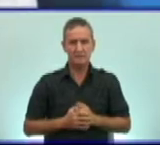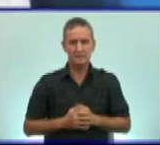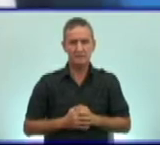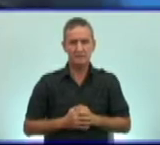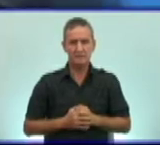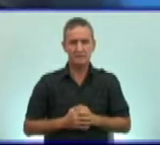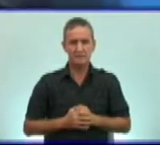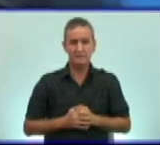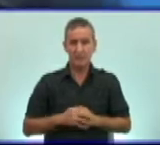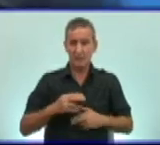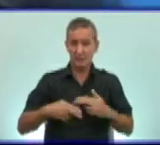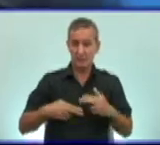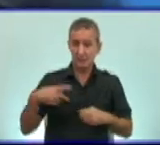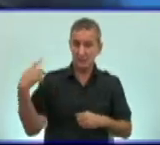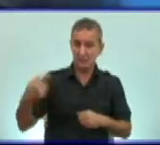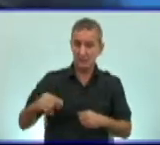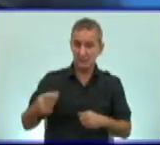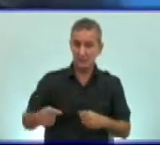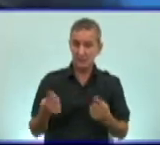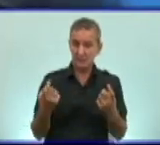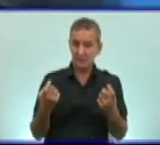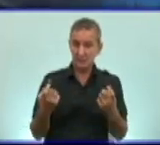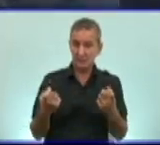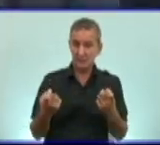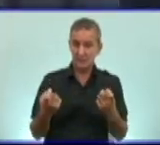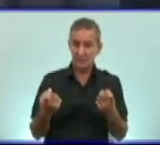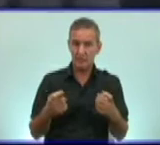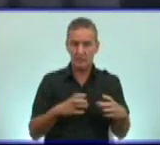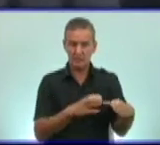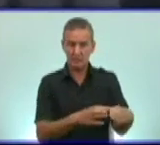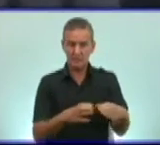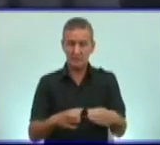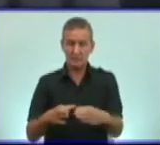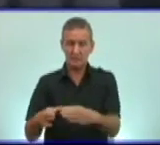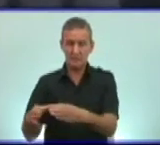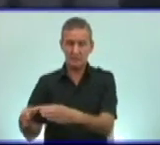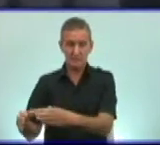Para realizar esta práctica necesitaremos los siguientes reactivos.